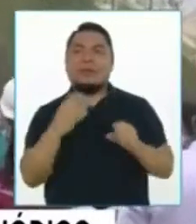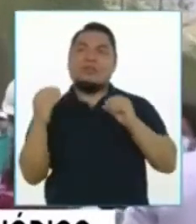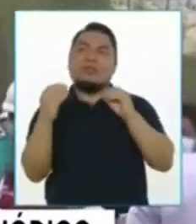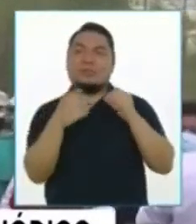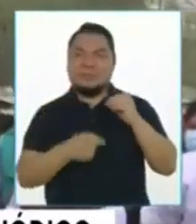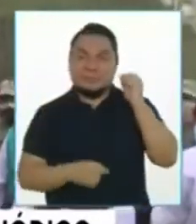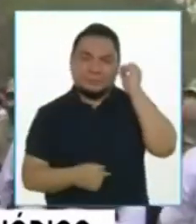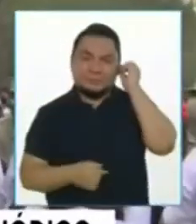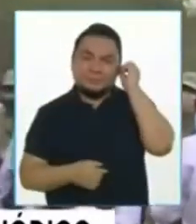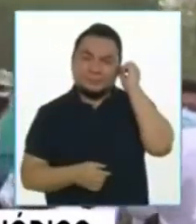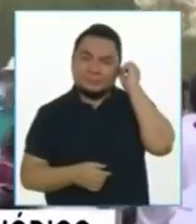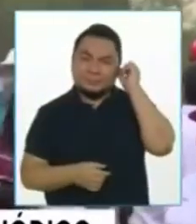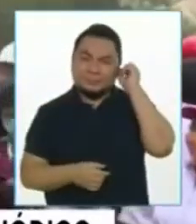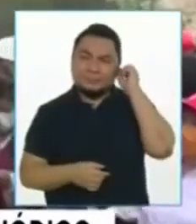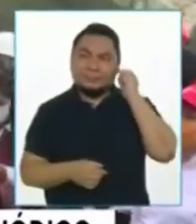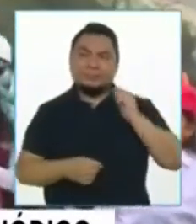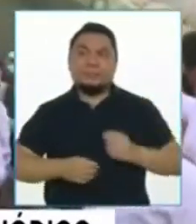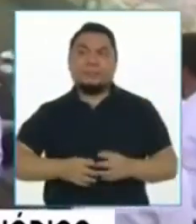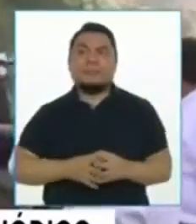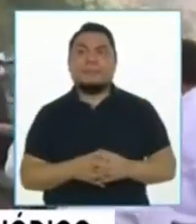en este momento.